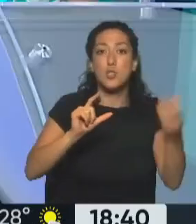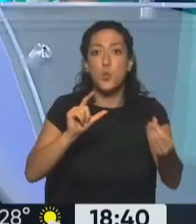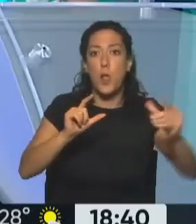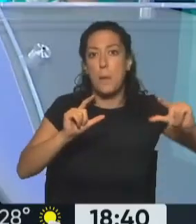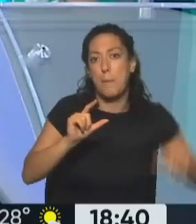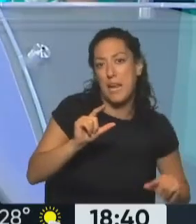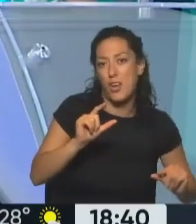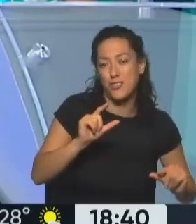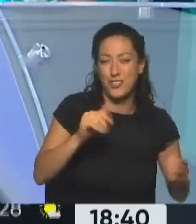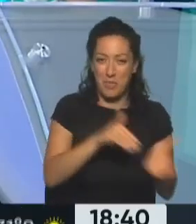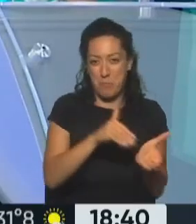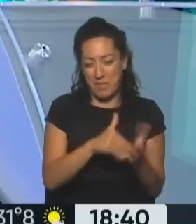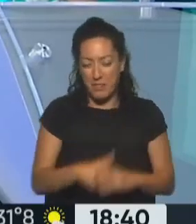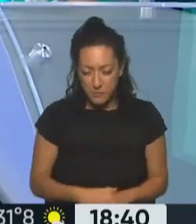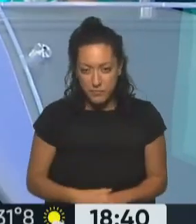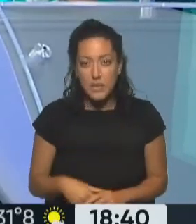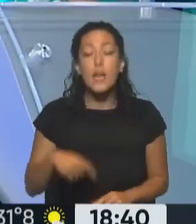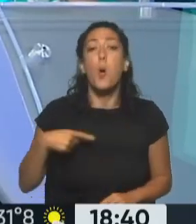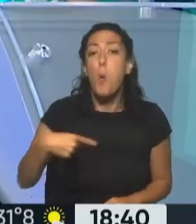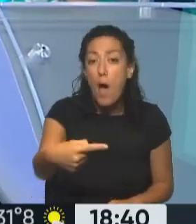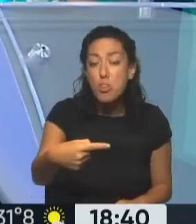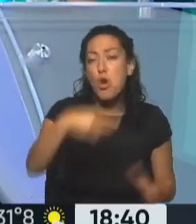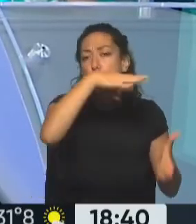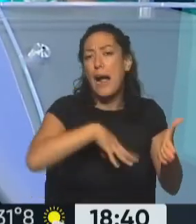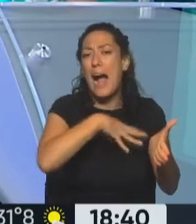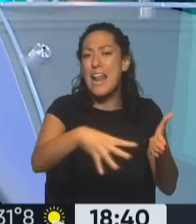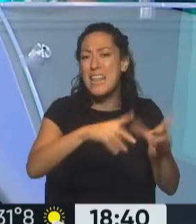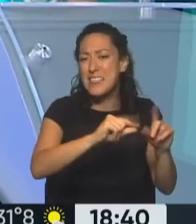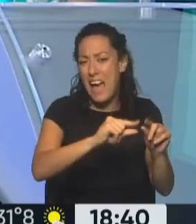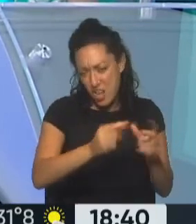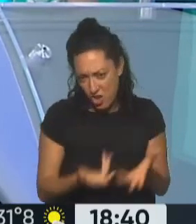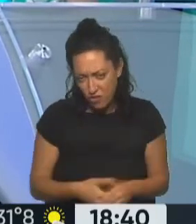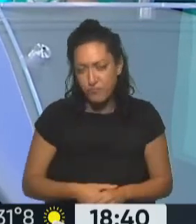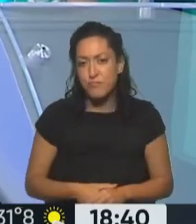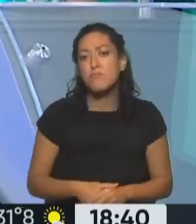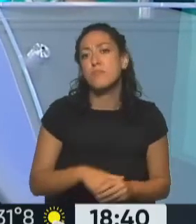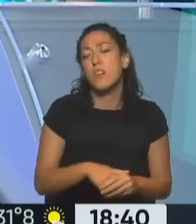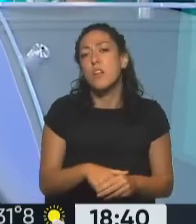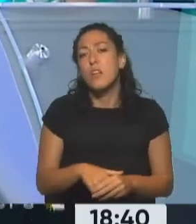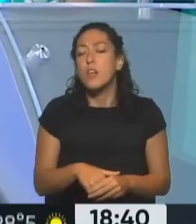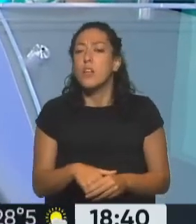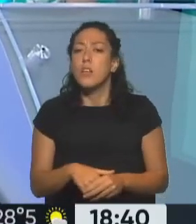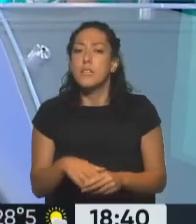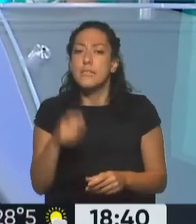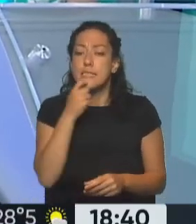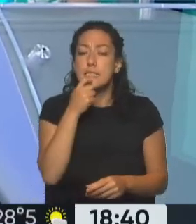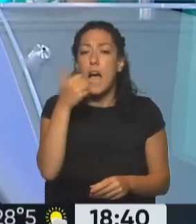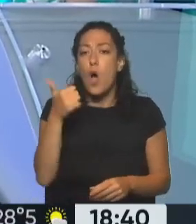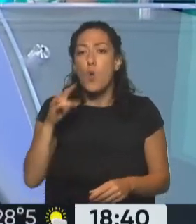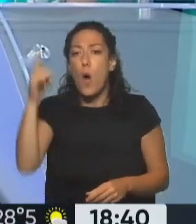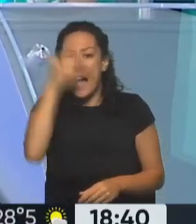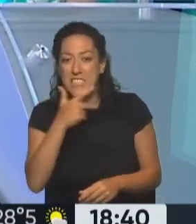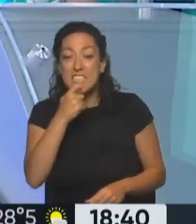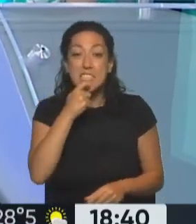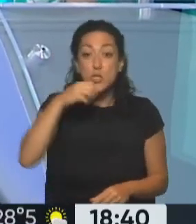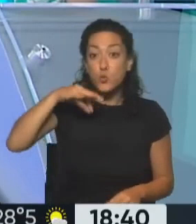será necesario realizar la gestión. Así, desde abril del 2022, los beneficiarios habilitados pueden percibir sus haberes sin